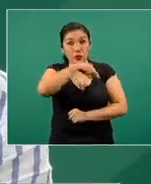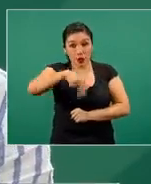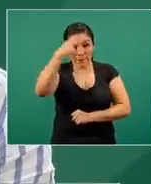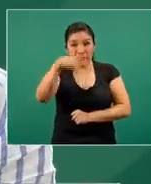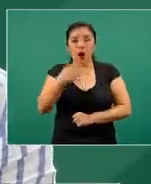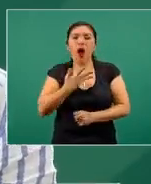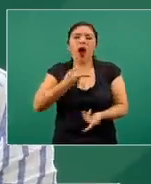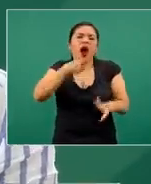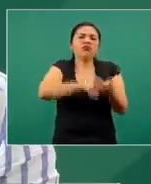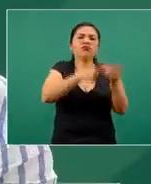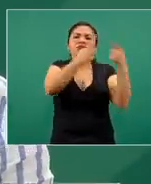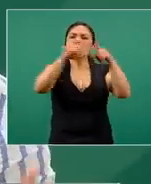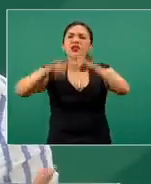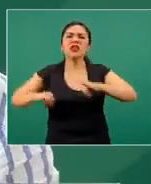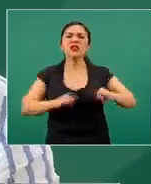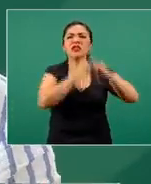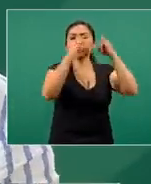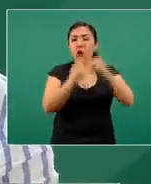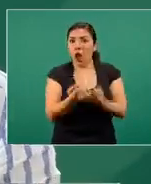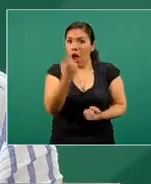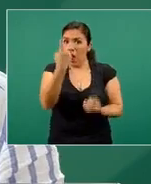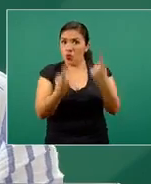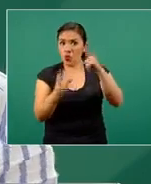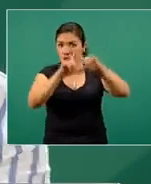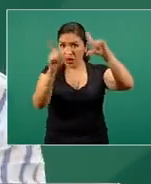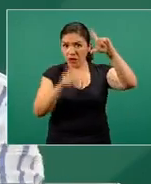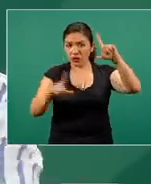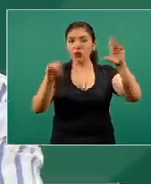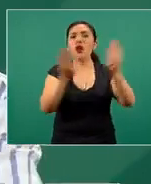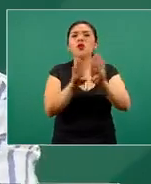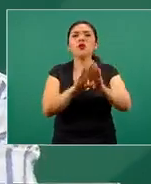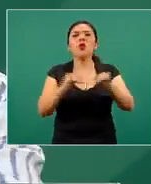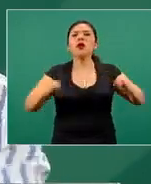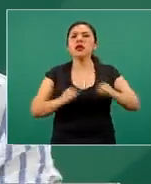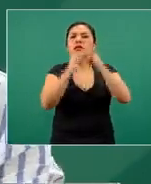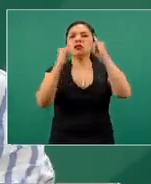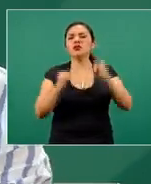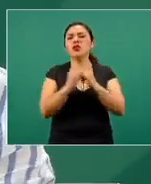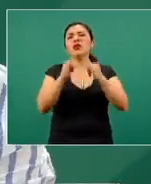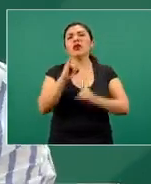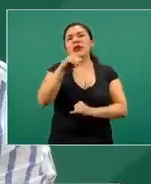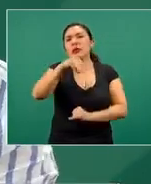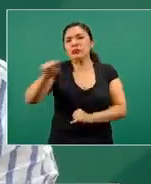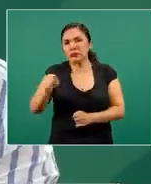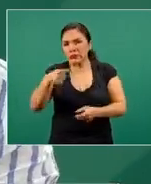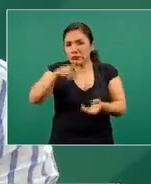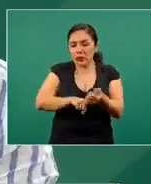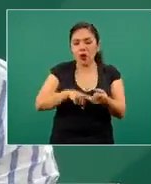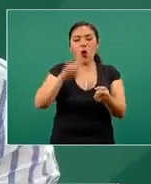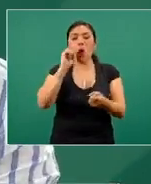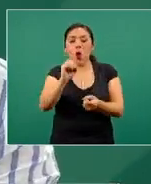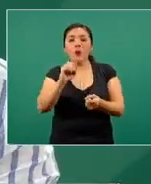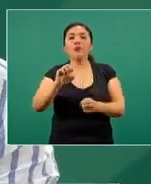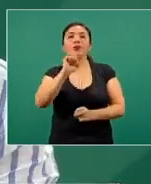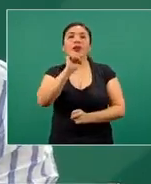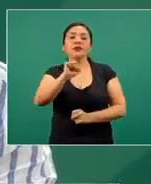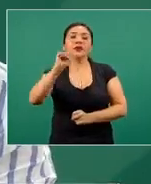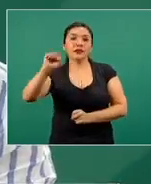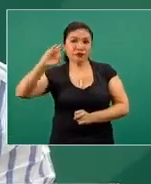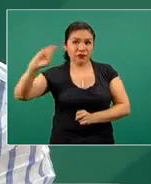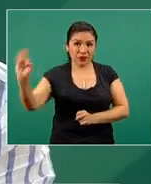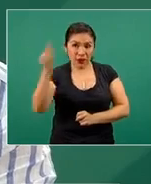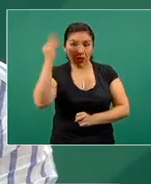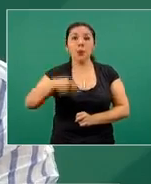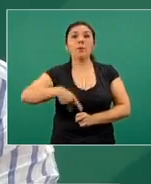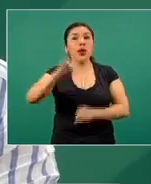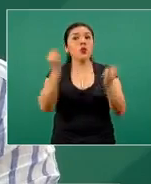varias instituciones, algunas son nacionales, como las instituciones de seguridad social o la Secretaría de Salud Federal, pero